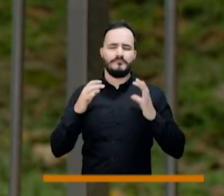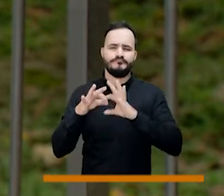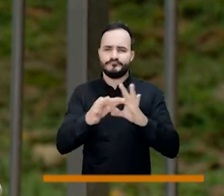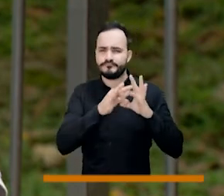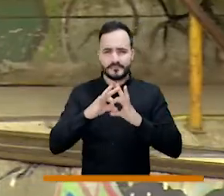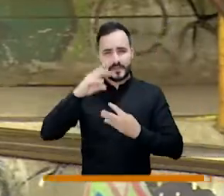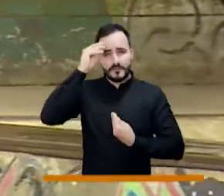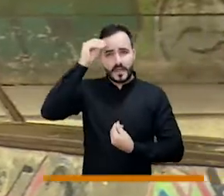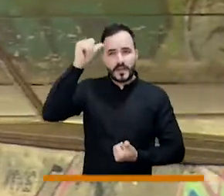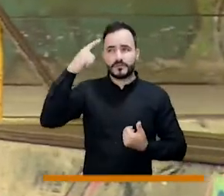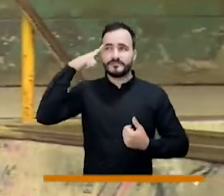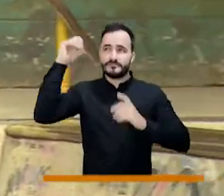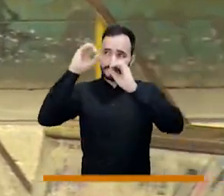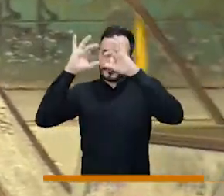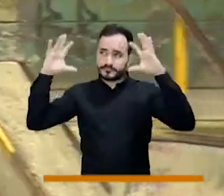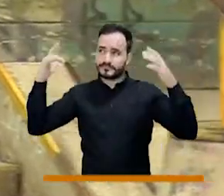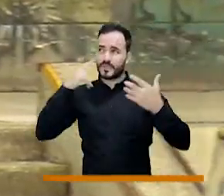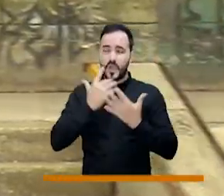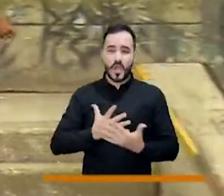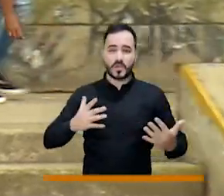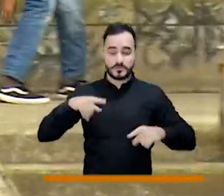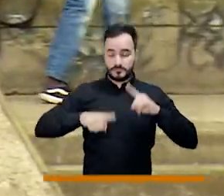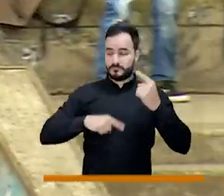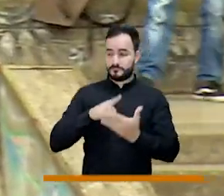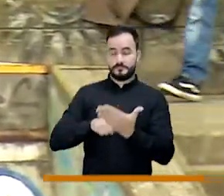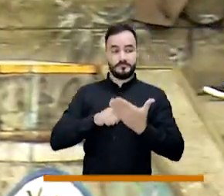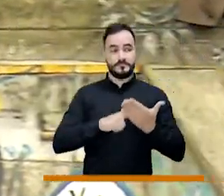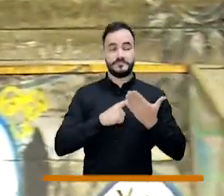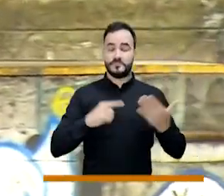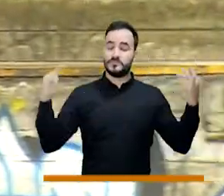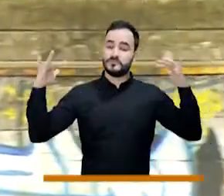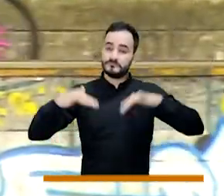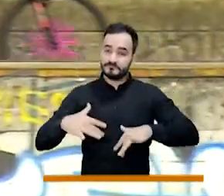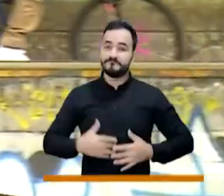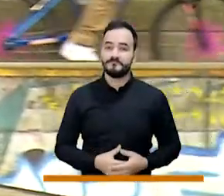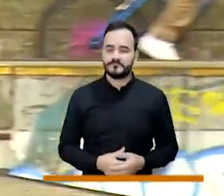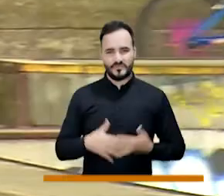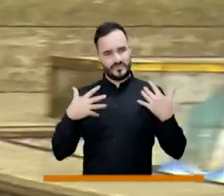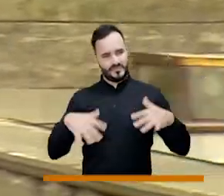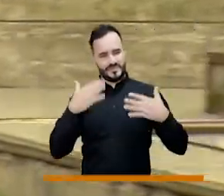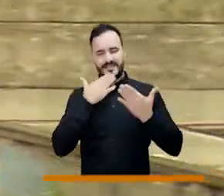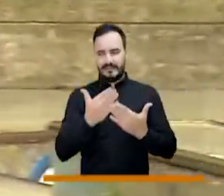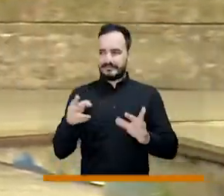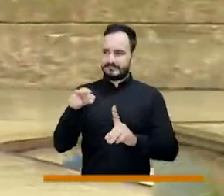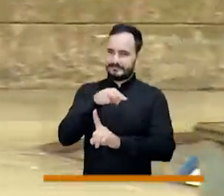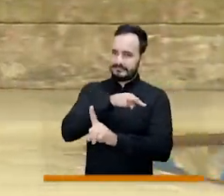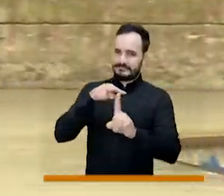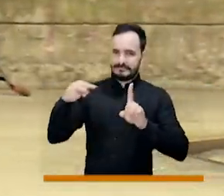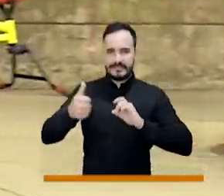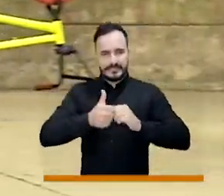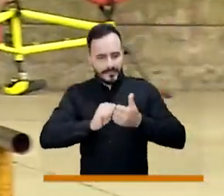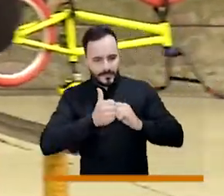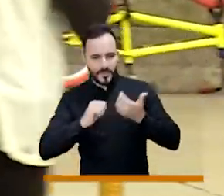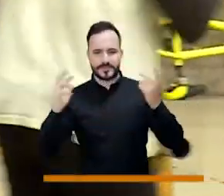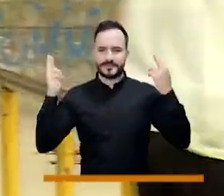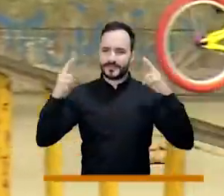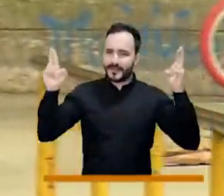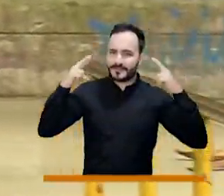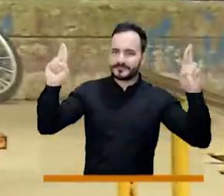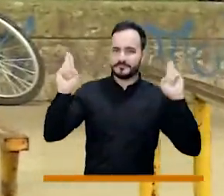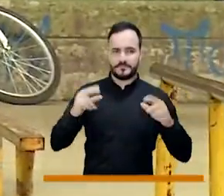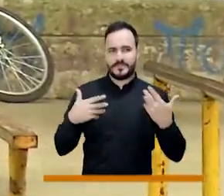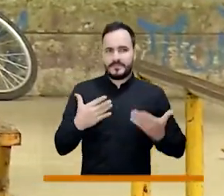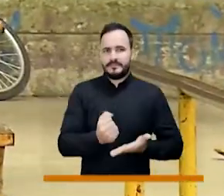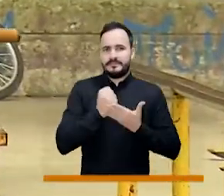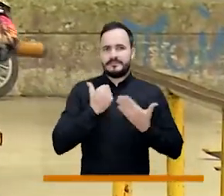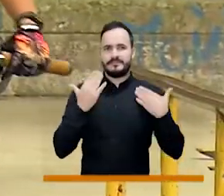gestan valores, donde se gestan sueños. Oiga, qué gran gama de visiones acerca de lo que es el deporte y la